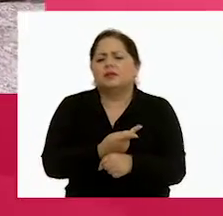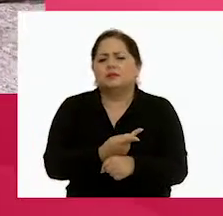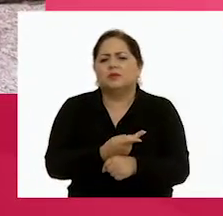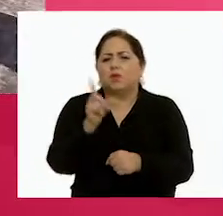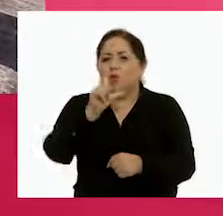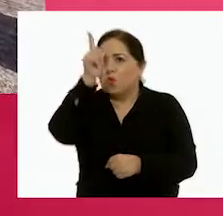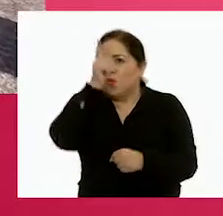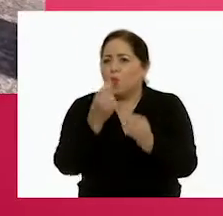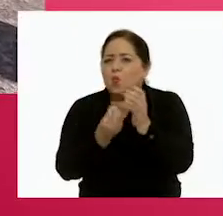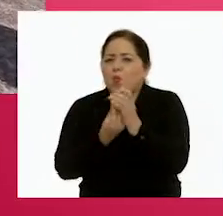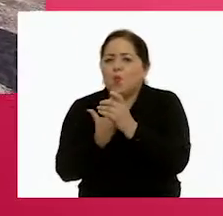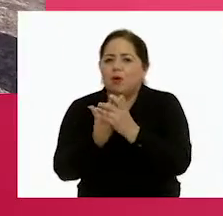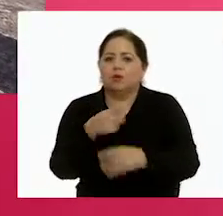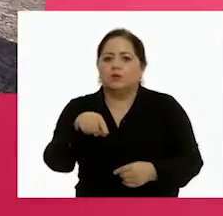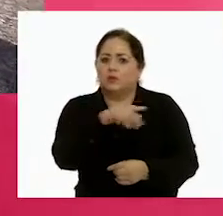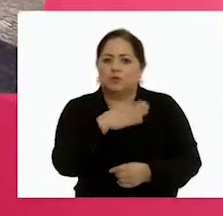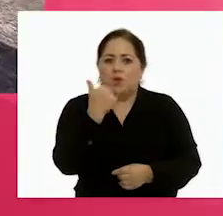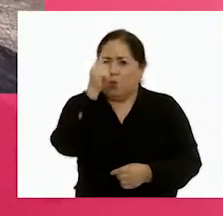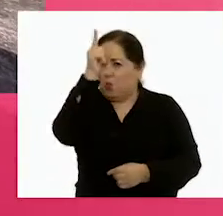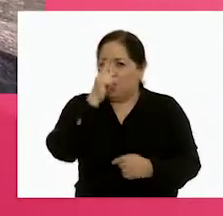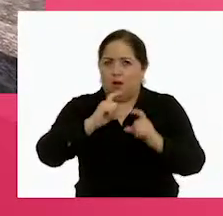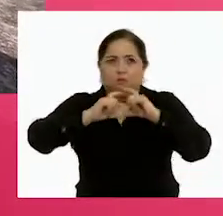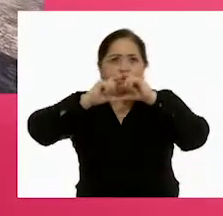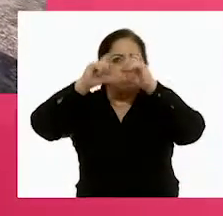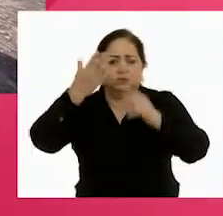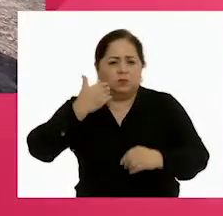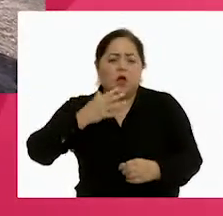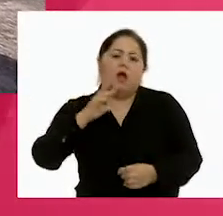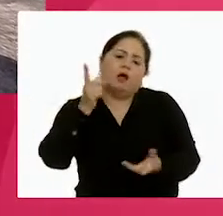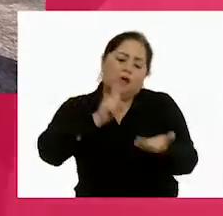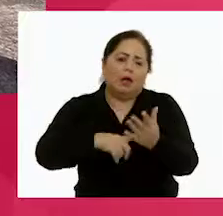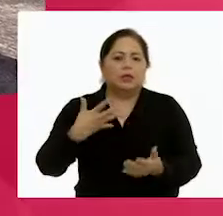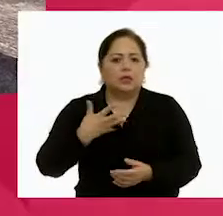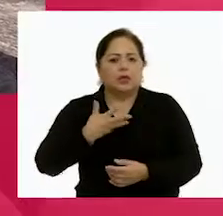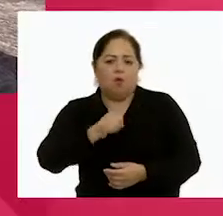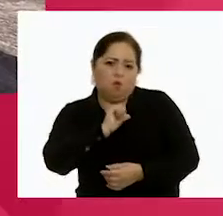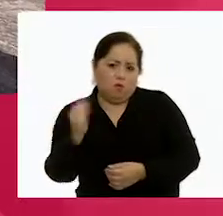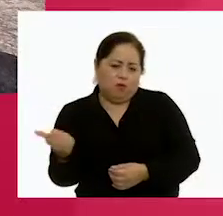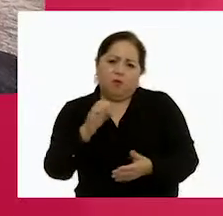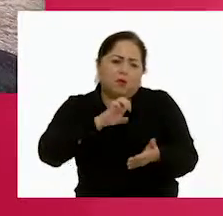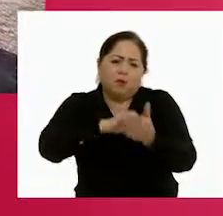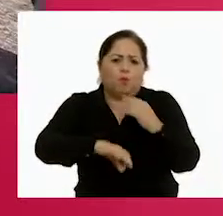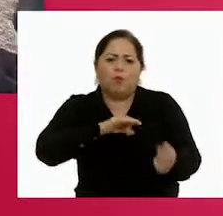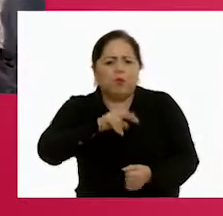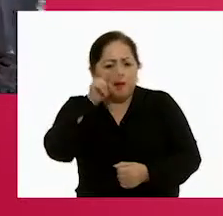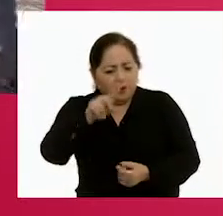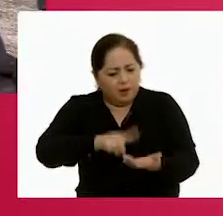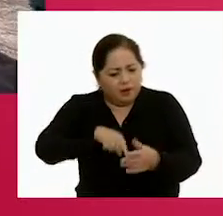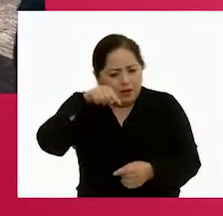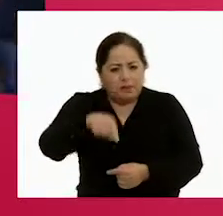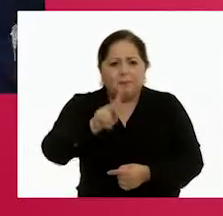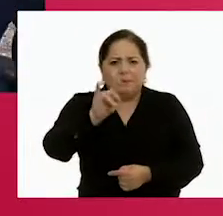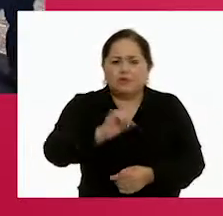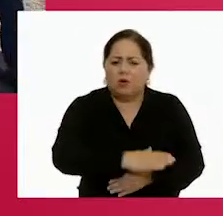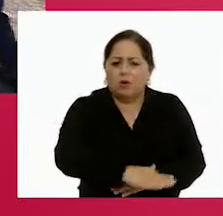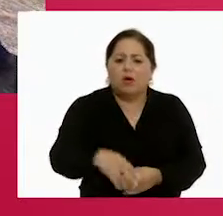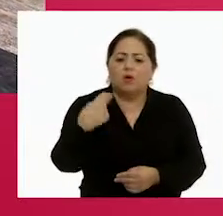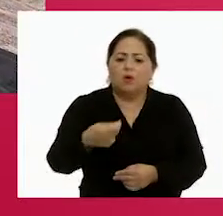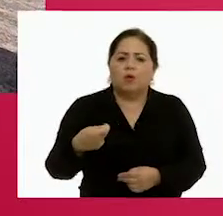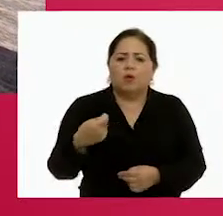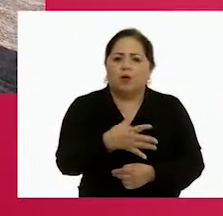luna nueva? Es decir, que no tuviéramos esta luna llena. Existen unas oquedades que se pueden ver en la superficie de los pisos